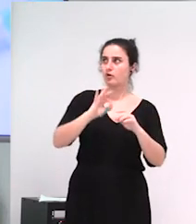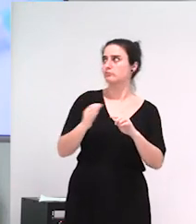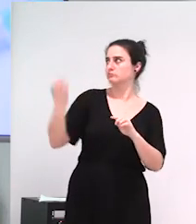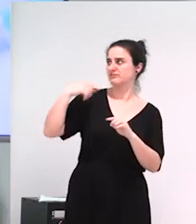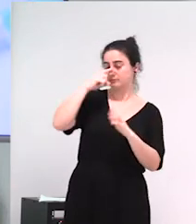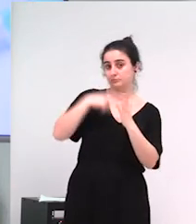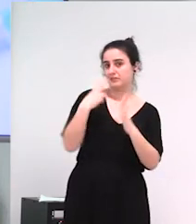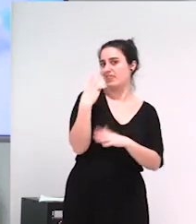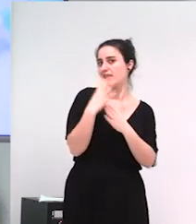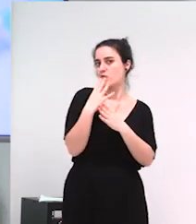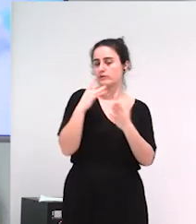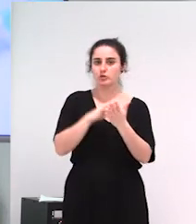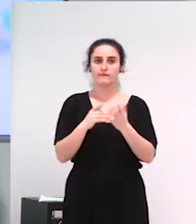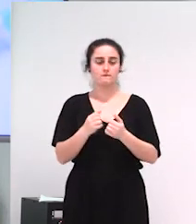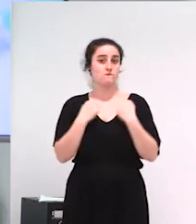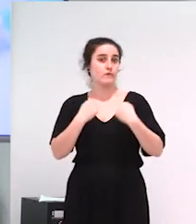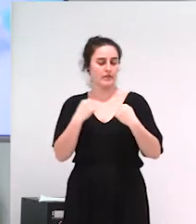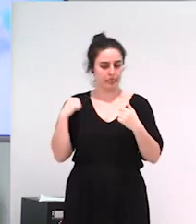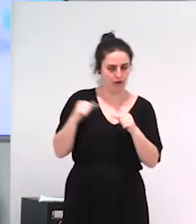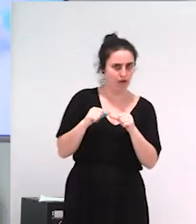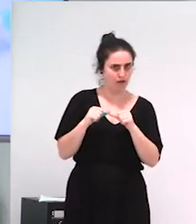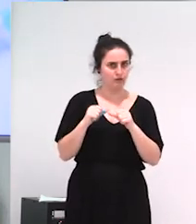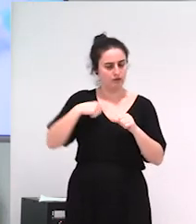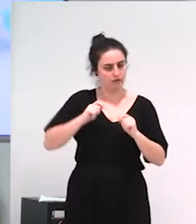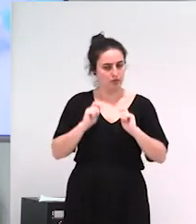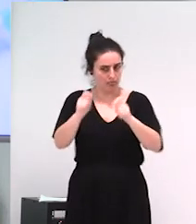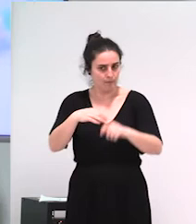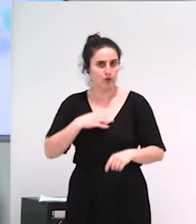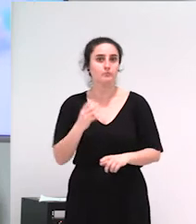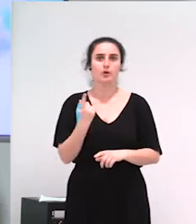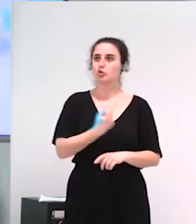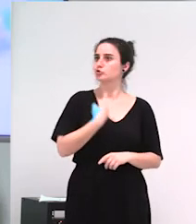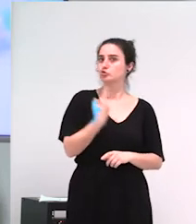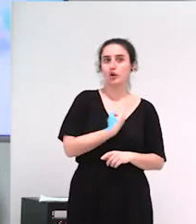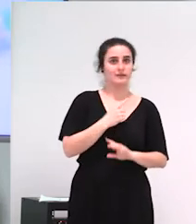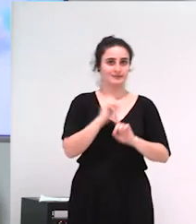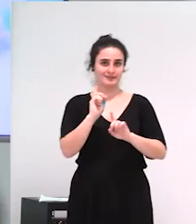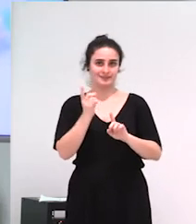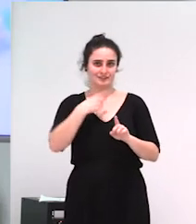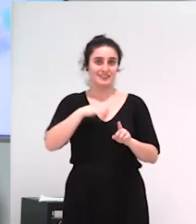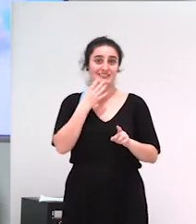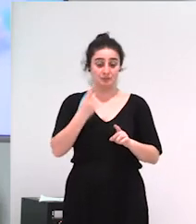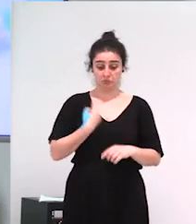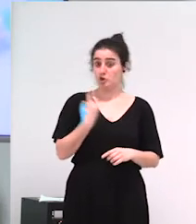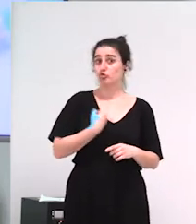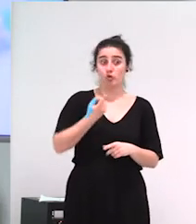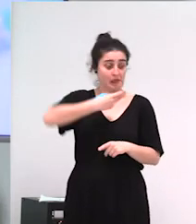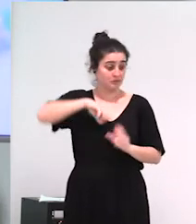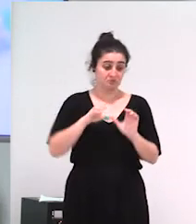en 2019 y que podemos aportar, pero que no lo hacemos solas, somos incapaces de... Si lo hiciéramos